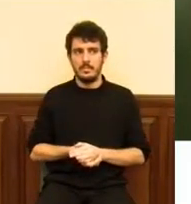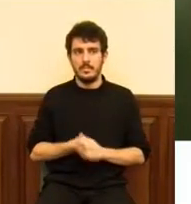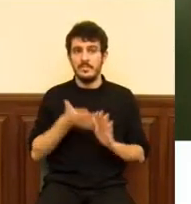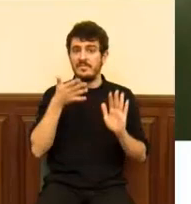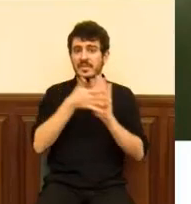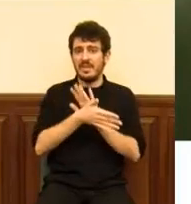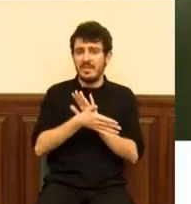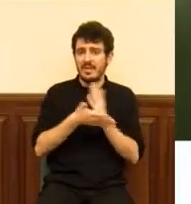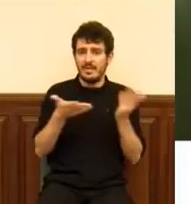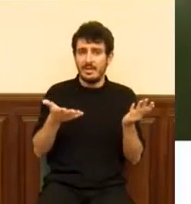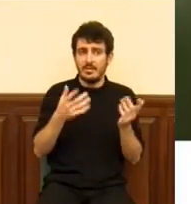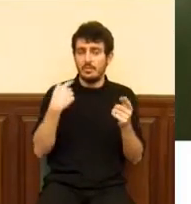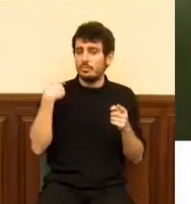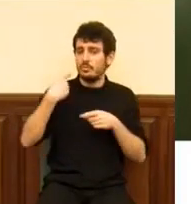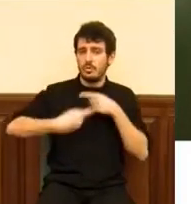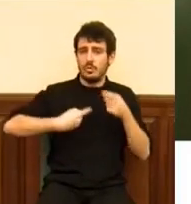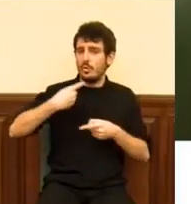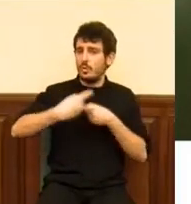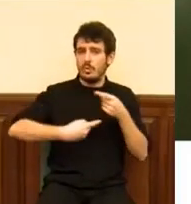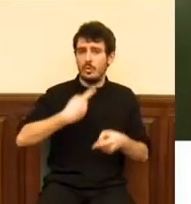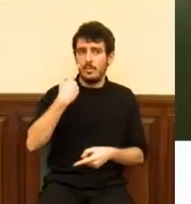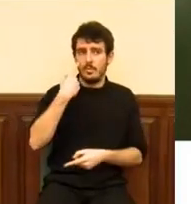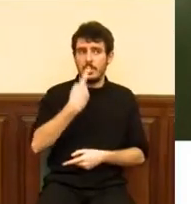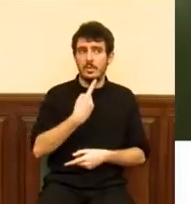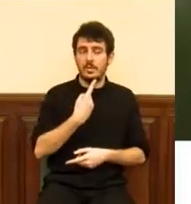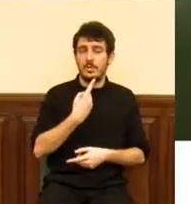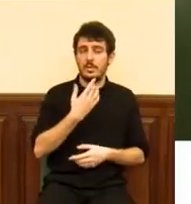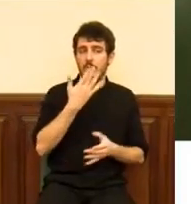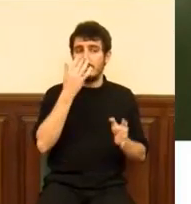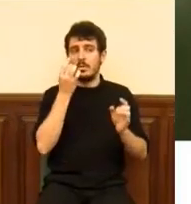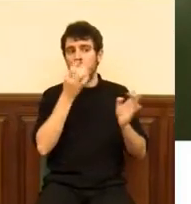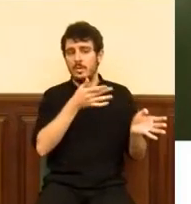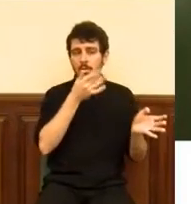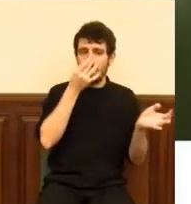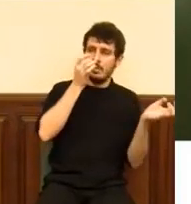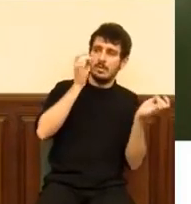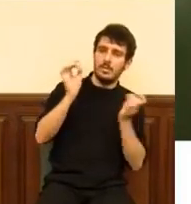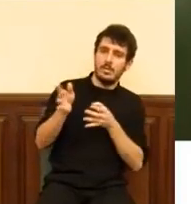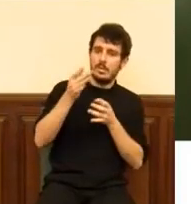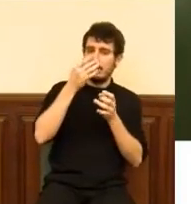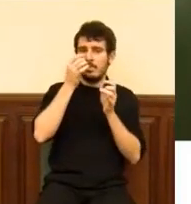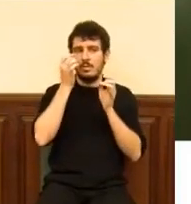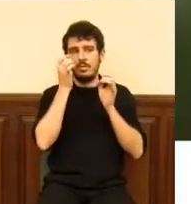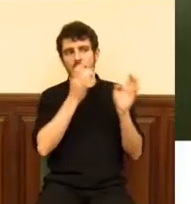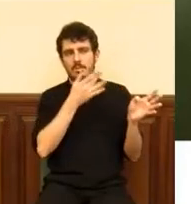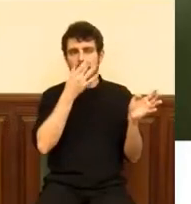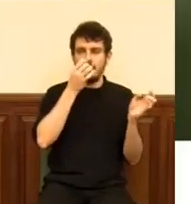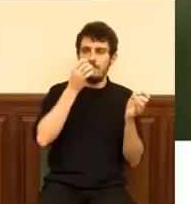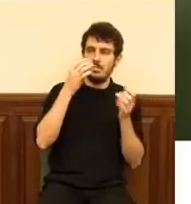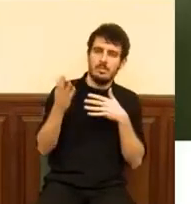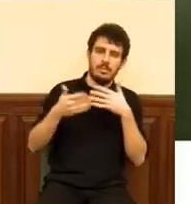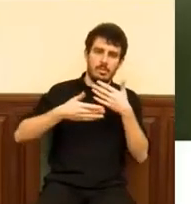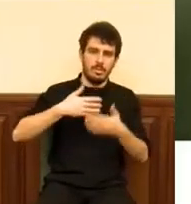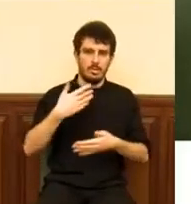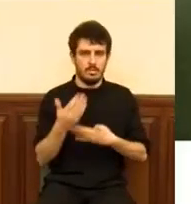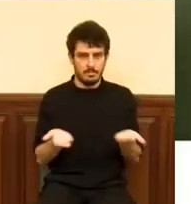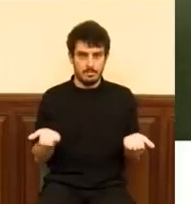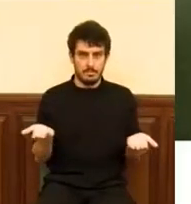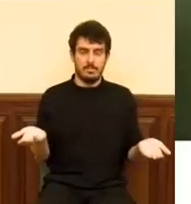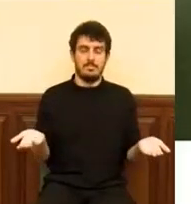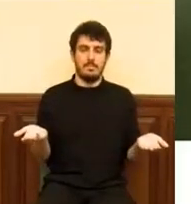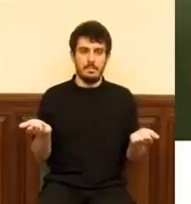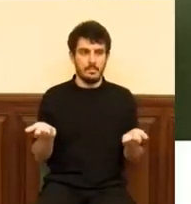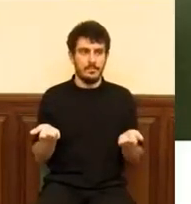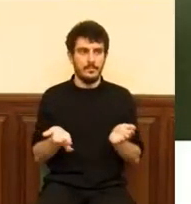lo que estamos viendo todos los días, que uno se echa la culpa a la otra se lo echa al otro, que no sé qué, que no sé cuántos.